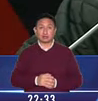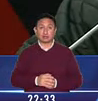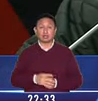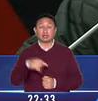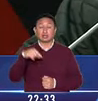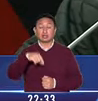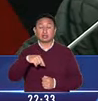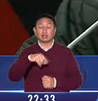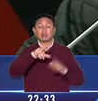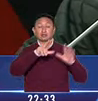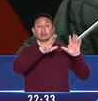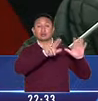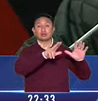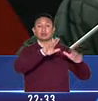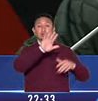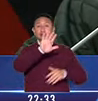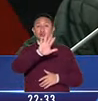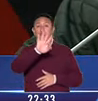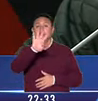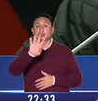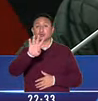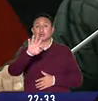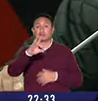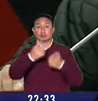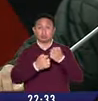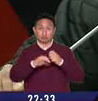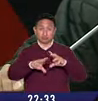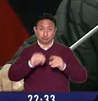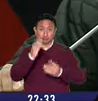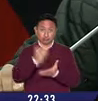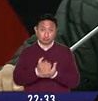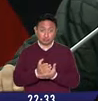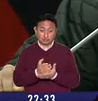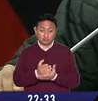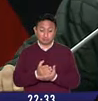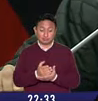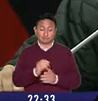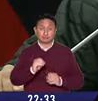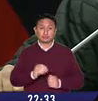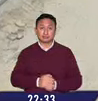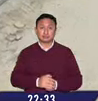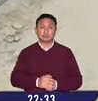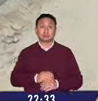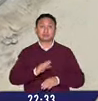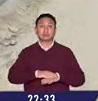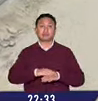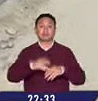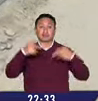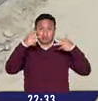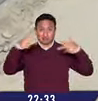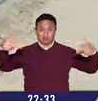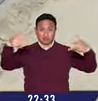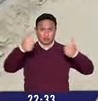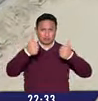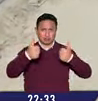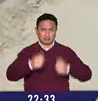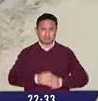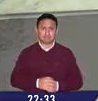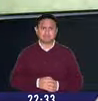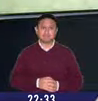cometan 854 delitos por parte de la videovigilancia. Informó Marilyn